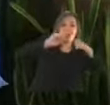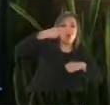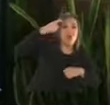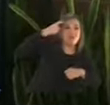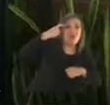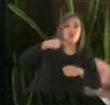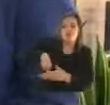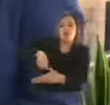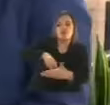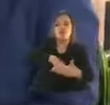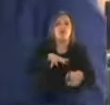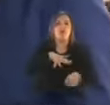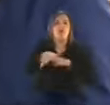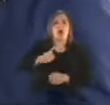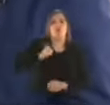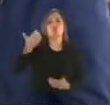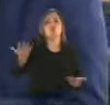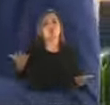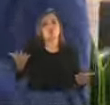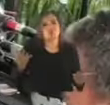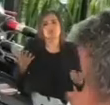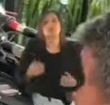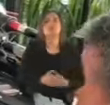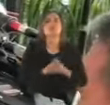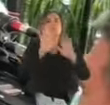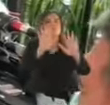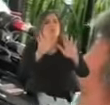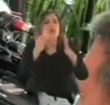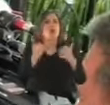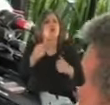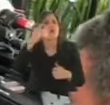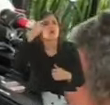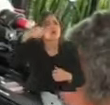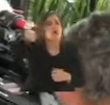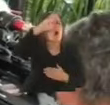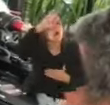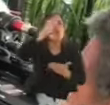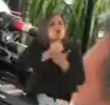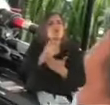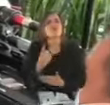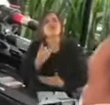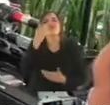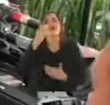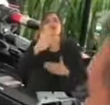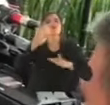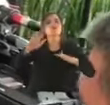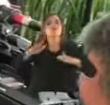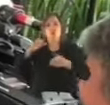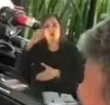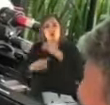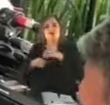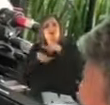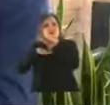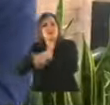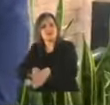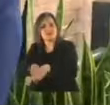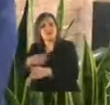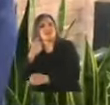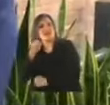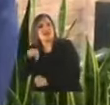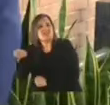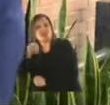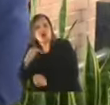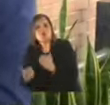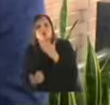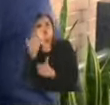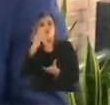a través de esta modalidad. Importante, ¿qué le falta al Congreso de la República, Fernando, sobre todo a la Cámara de Representantes, que tenga